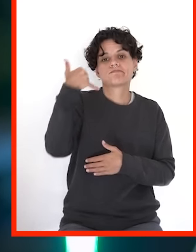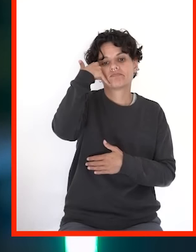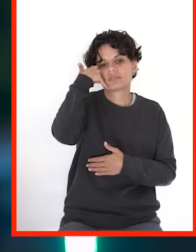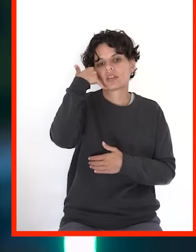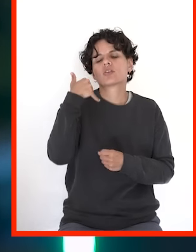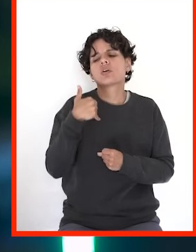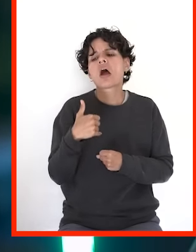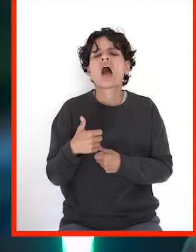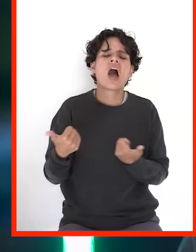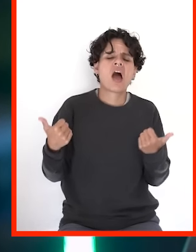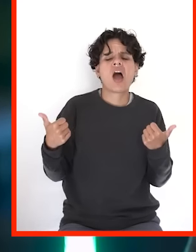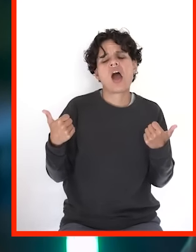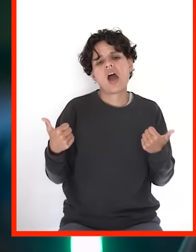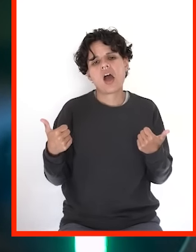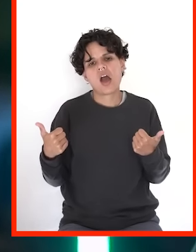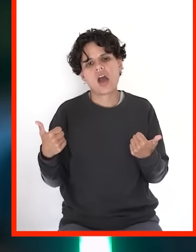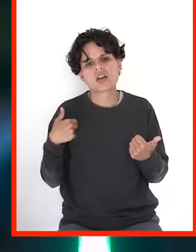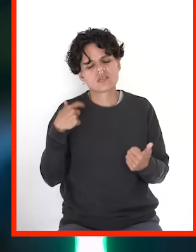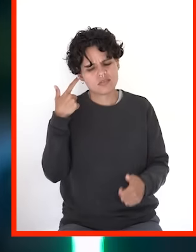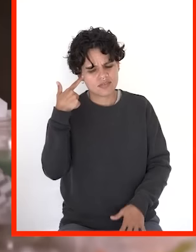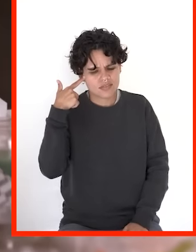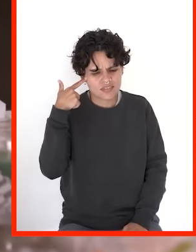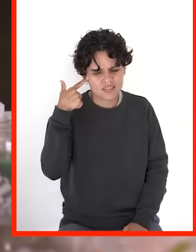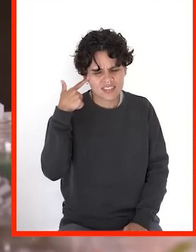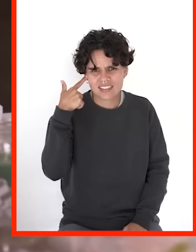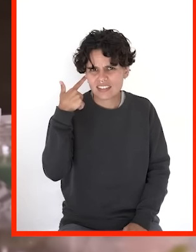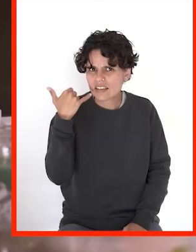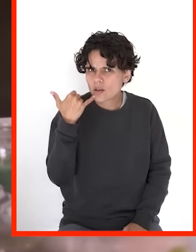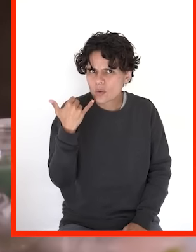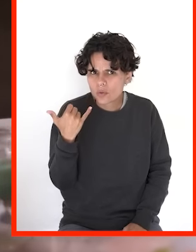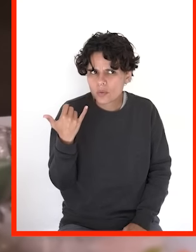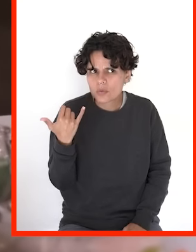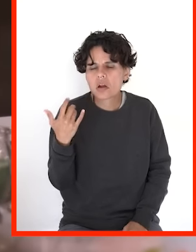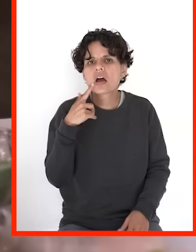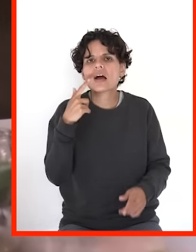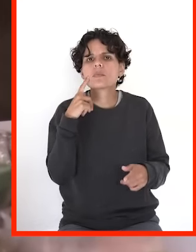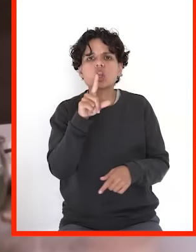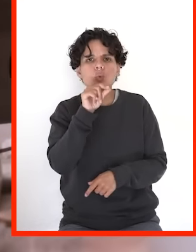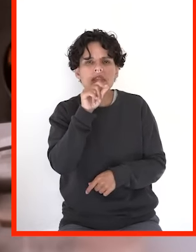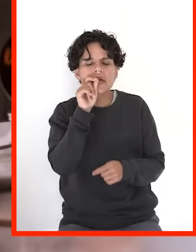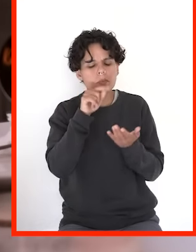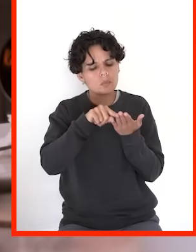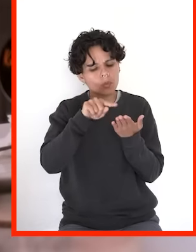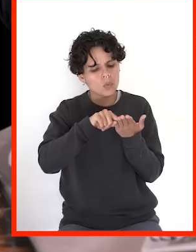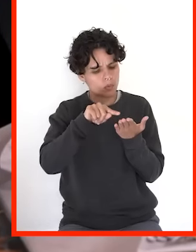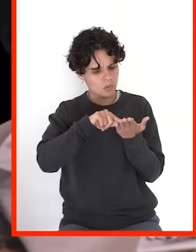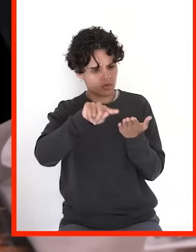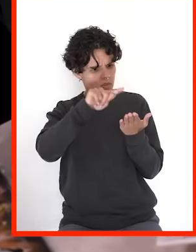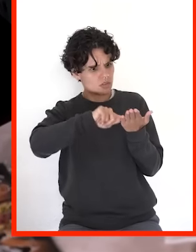así como. Después así como, qué weá. Me meto a Twitter y ahí conche su madre,